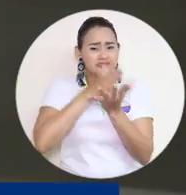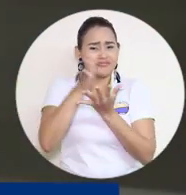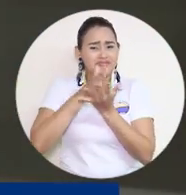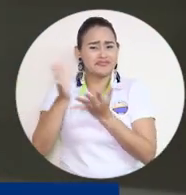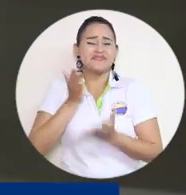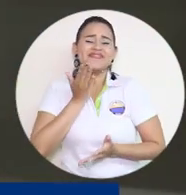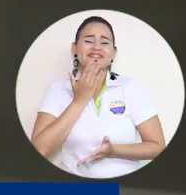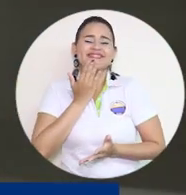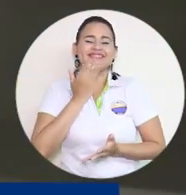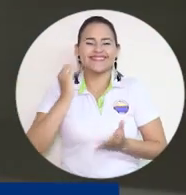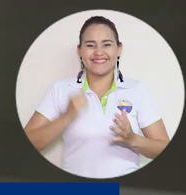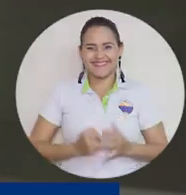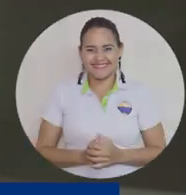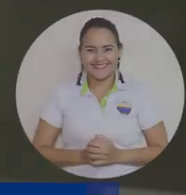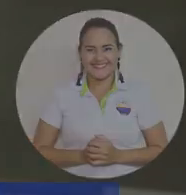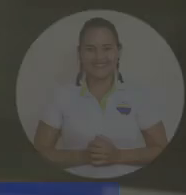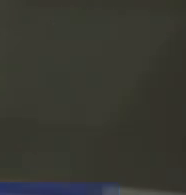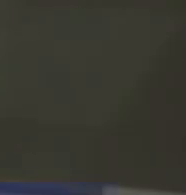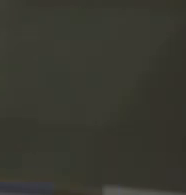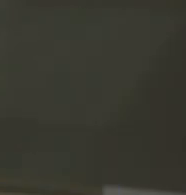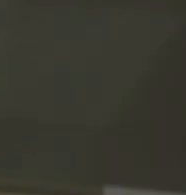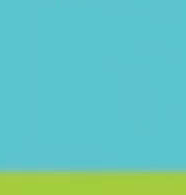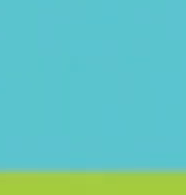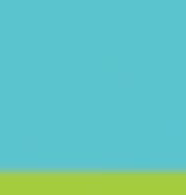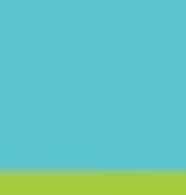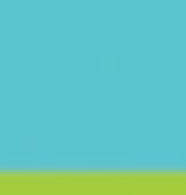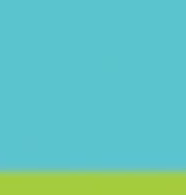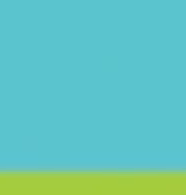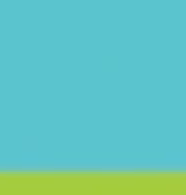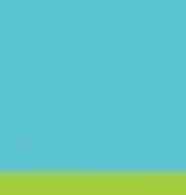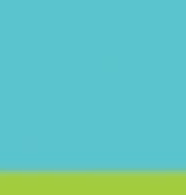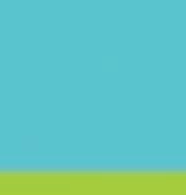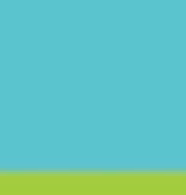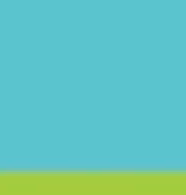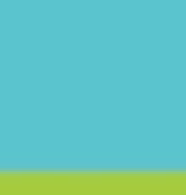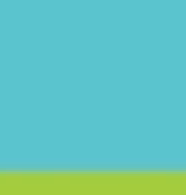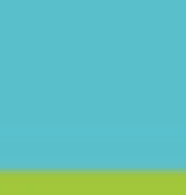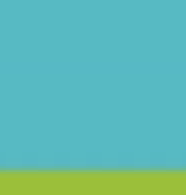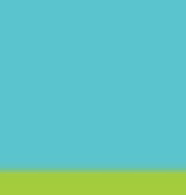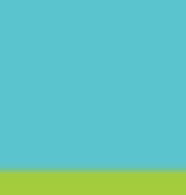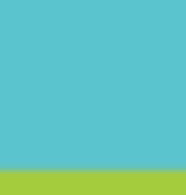amplios programas para escoger lo que queramos estudiar.